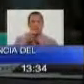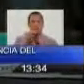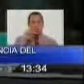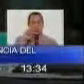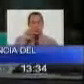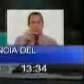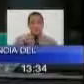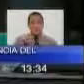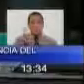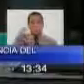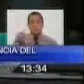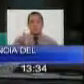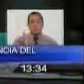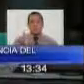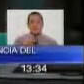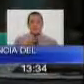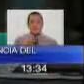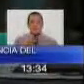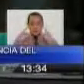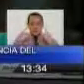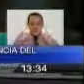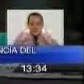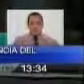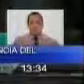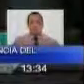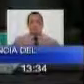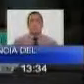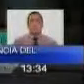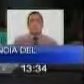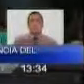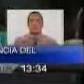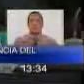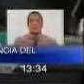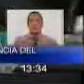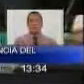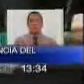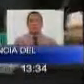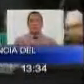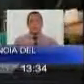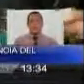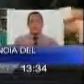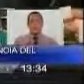que este audio lo van a llevar a la Corte Interamericana de Derechos Humanos.